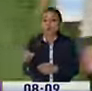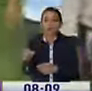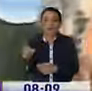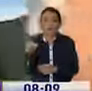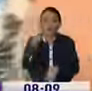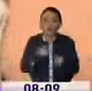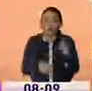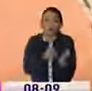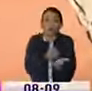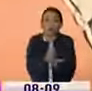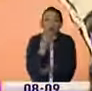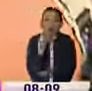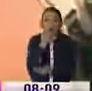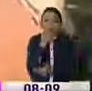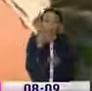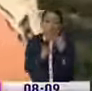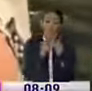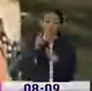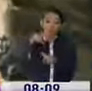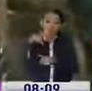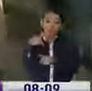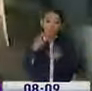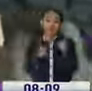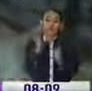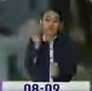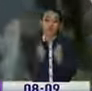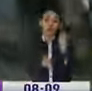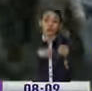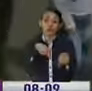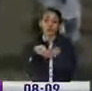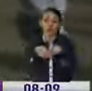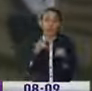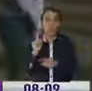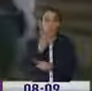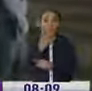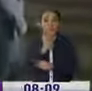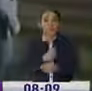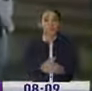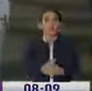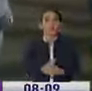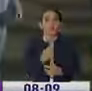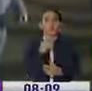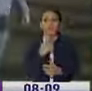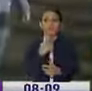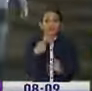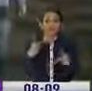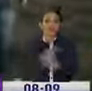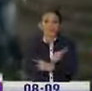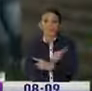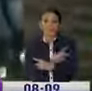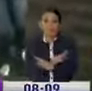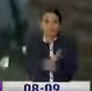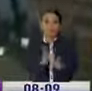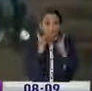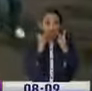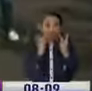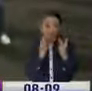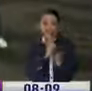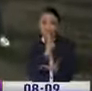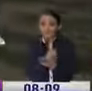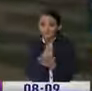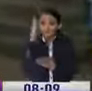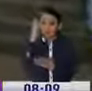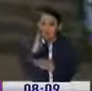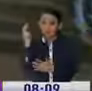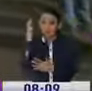acceso. Por aquí transita tanto las personas como también los vehículos. Nos han dicho que es totalmente peligroso, precisamente porque muchas